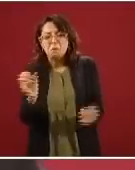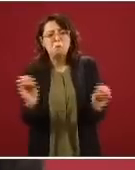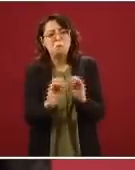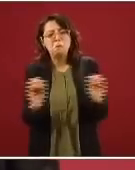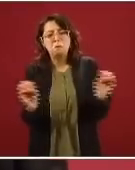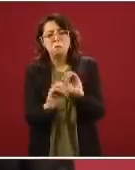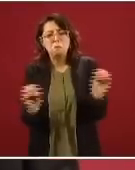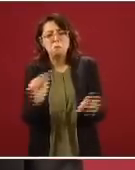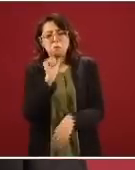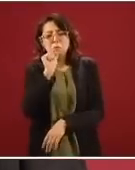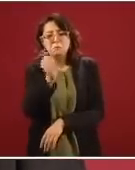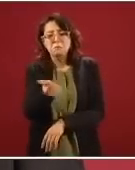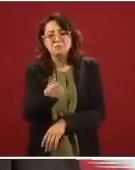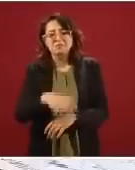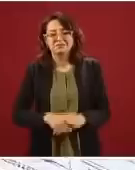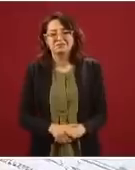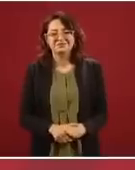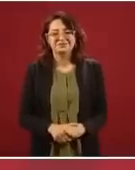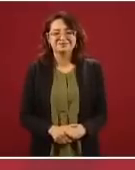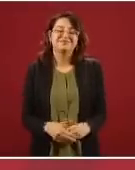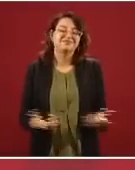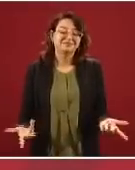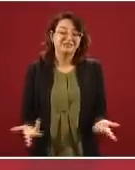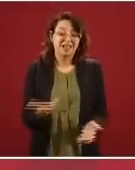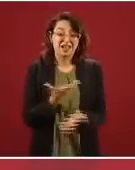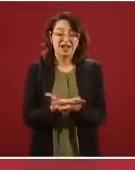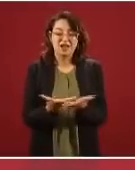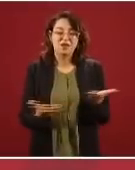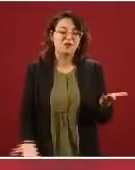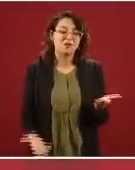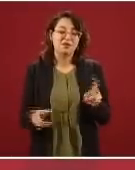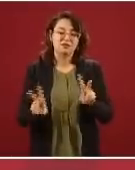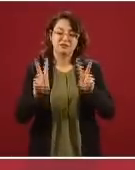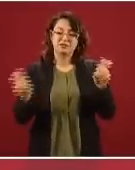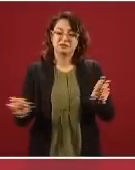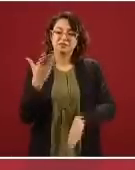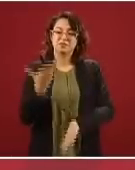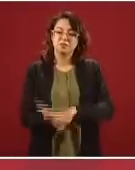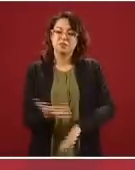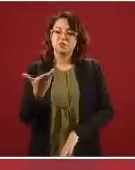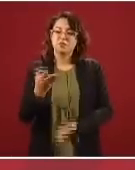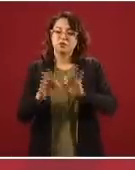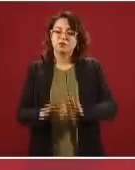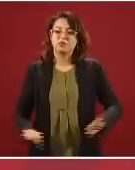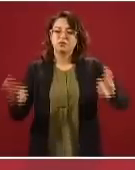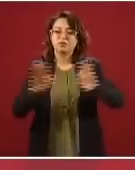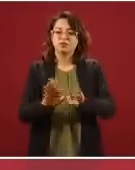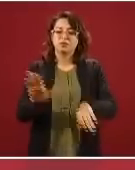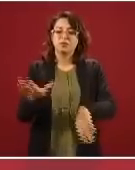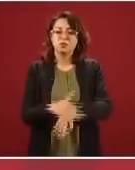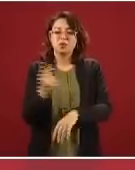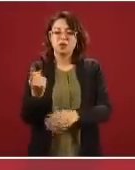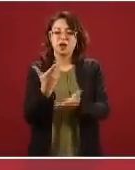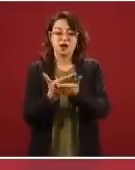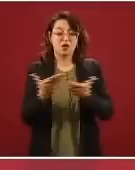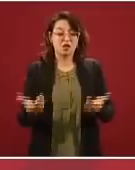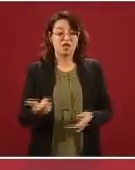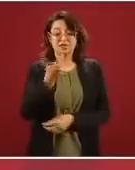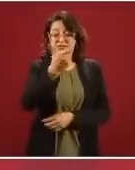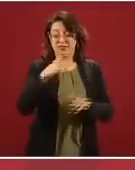También esto es muy importante, porque ese dinero no solo